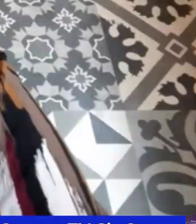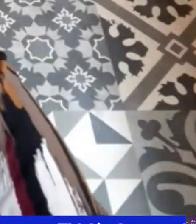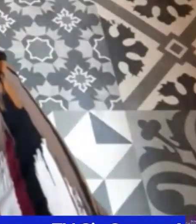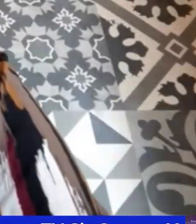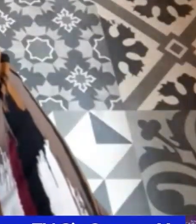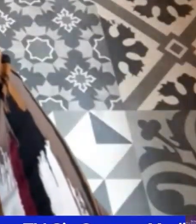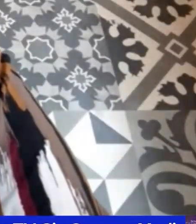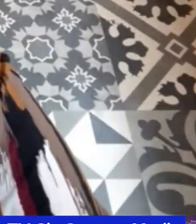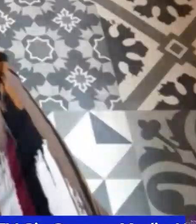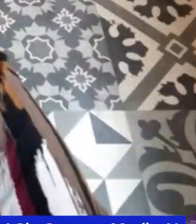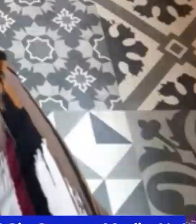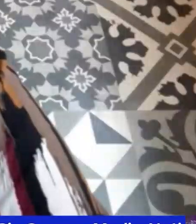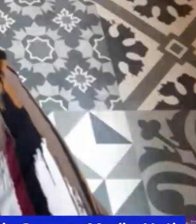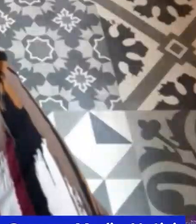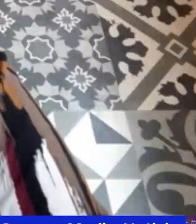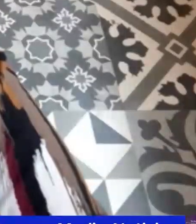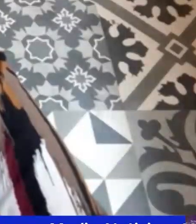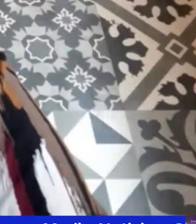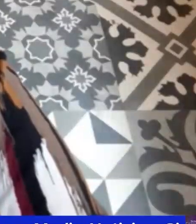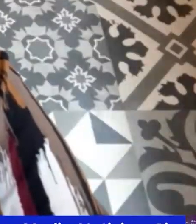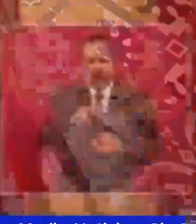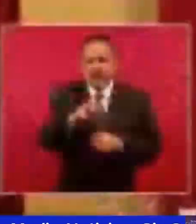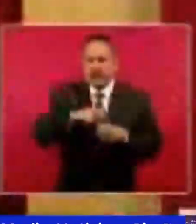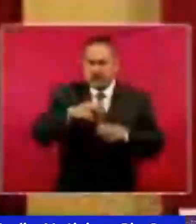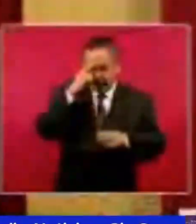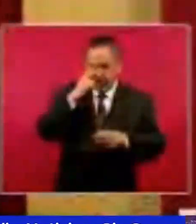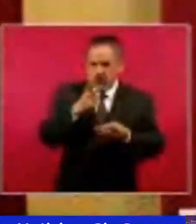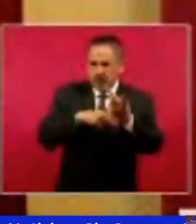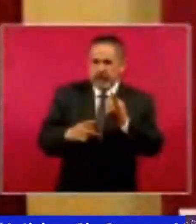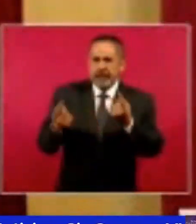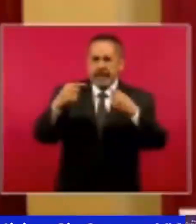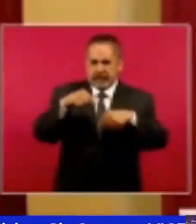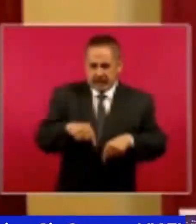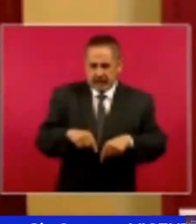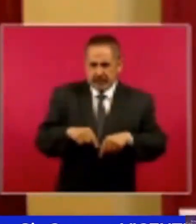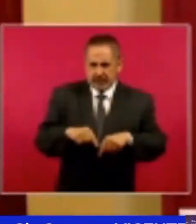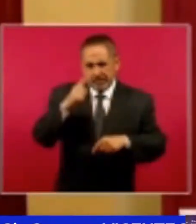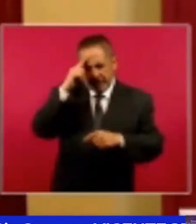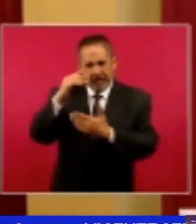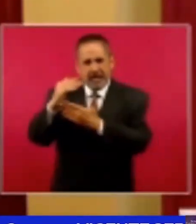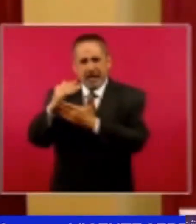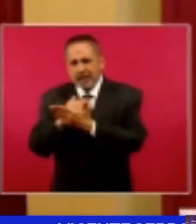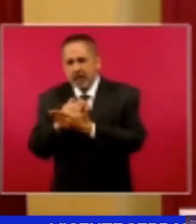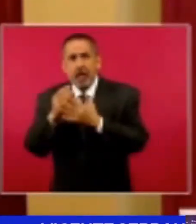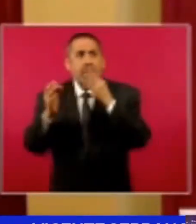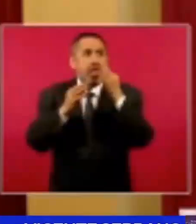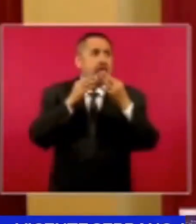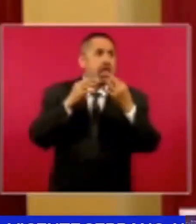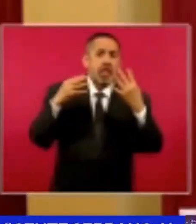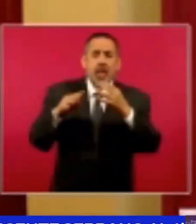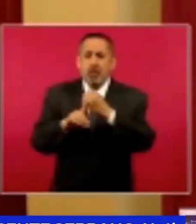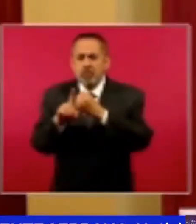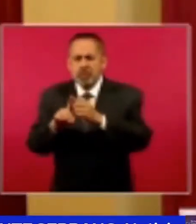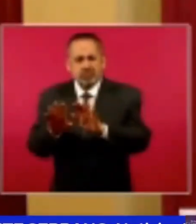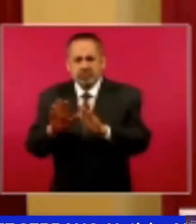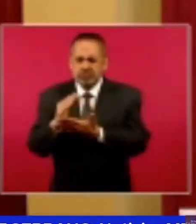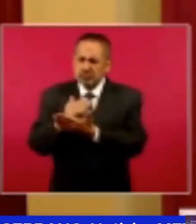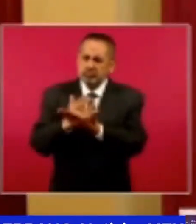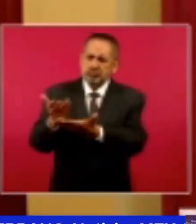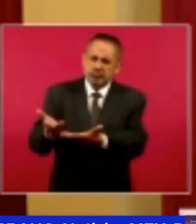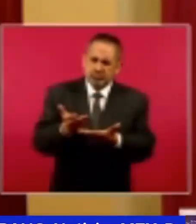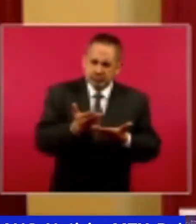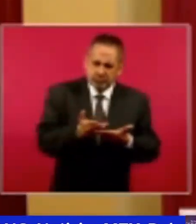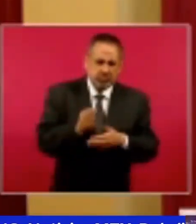asilados de gobiernos progresistas, de gobiernos de derecha, y eso también nos guste o no, independientemente de las ideologías, pugna por un